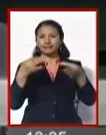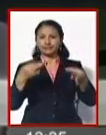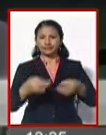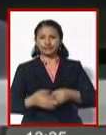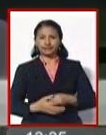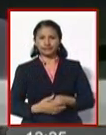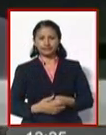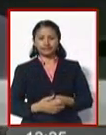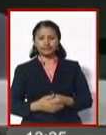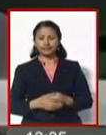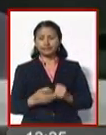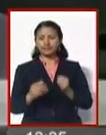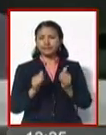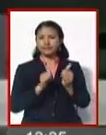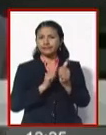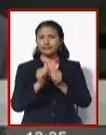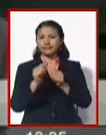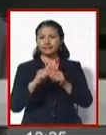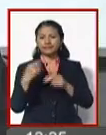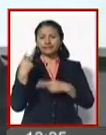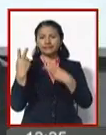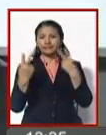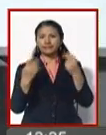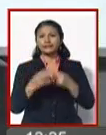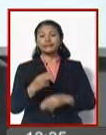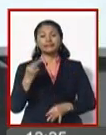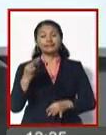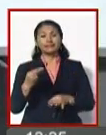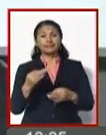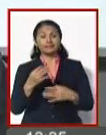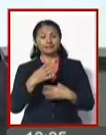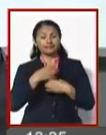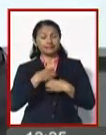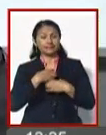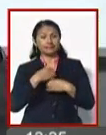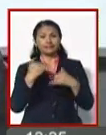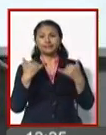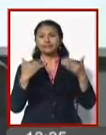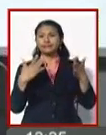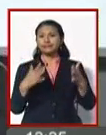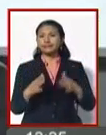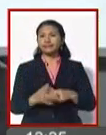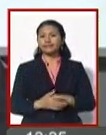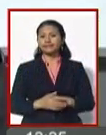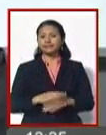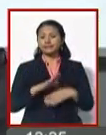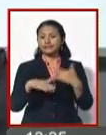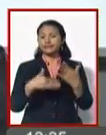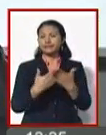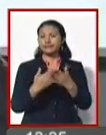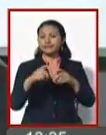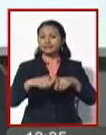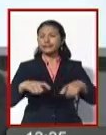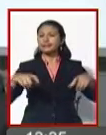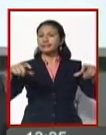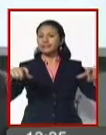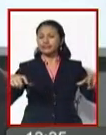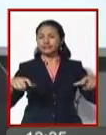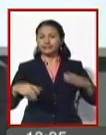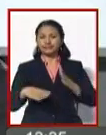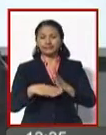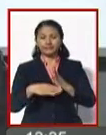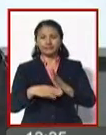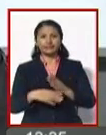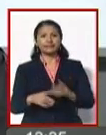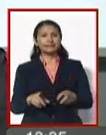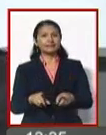definir el campeonato de visitas. Si de algo se quejan los jugadores, árbitros y todo aquel que pisa el césped en un partido de